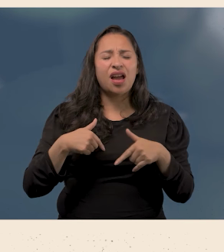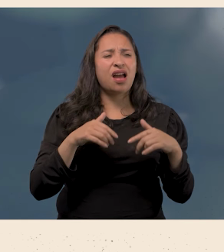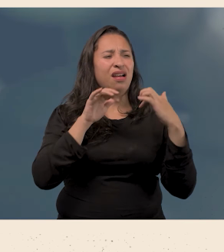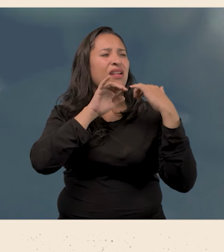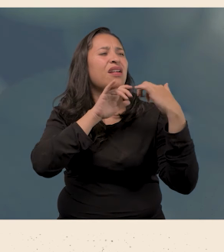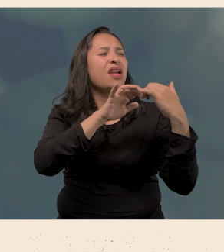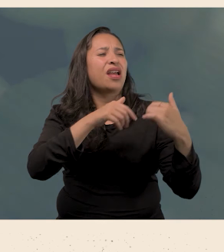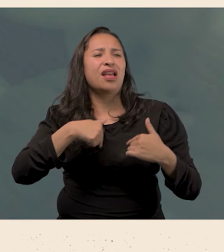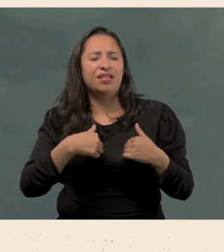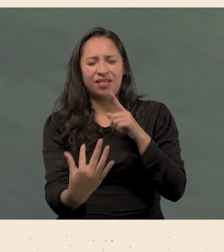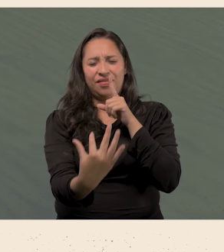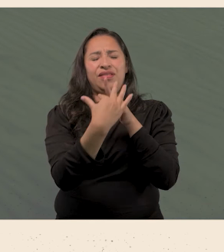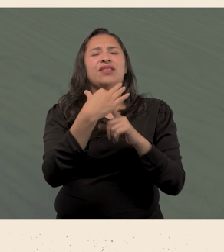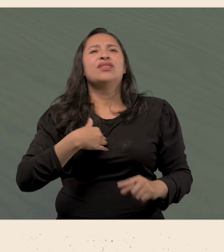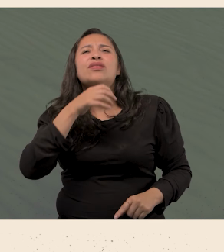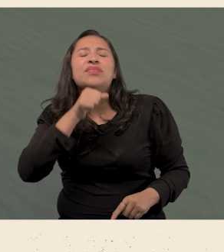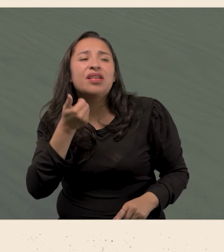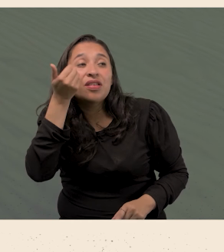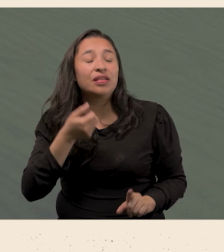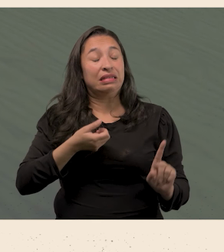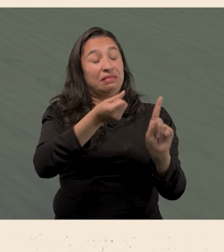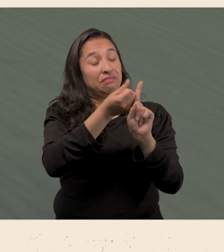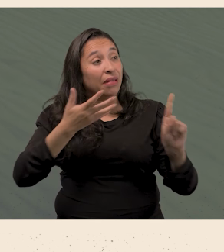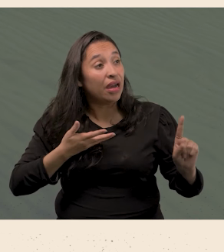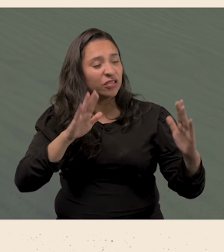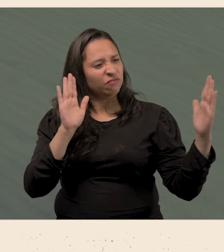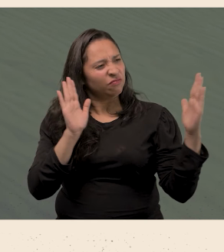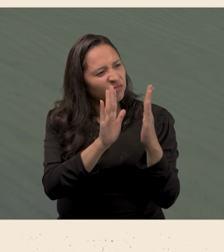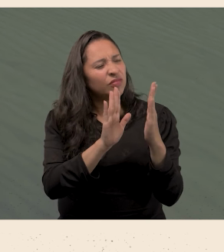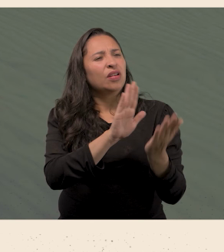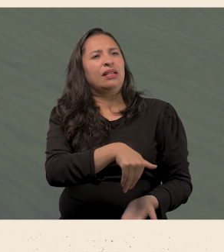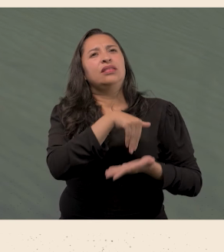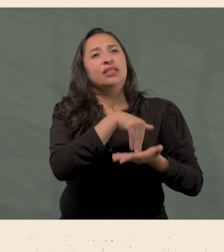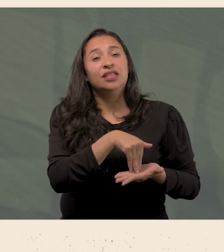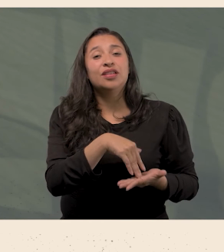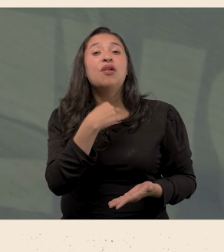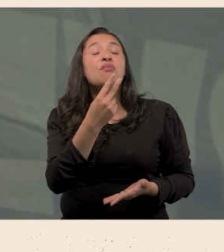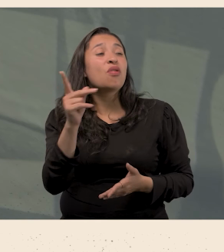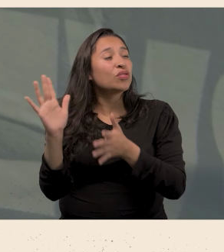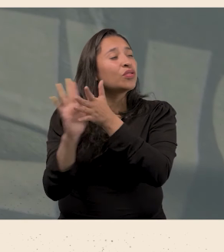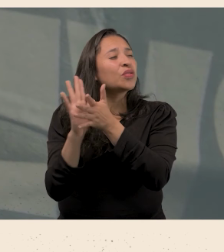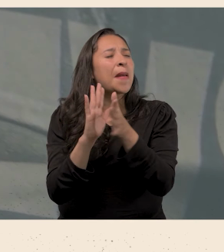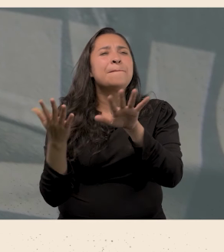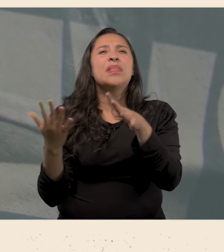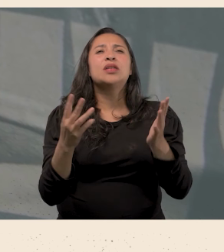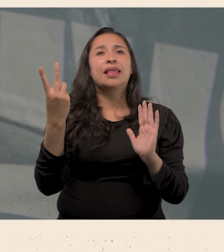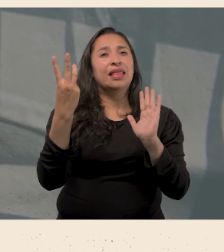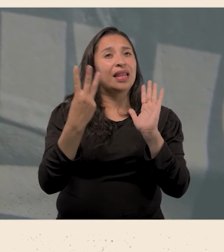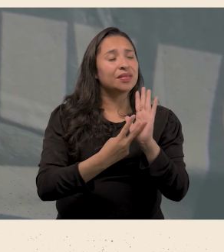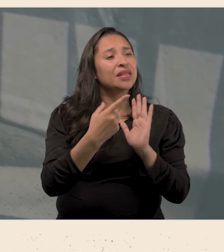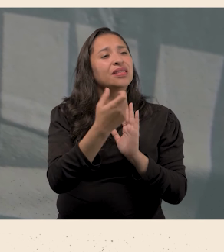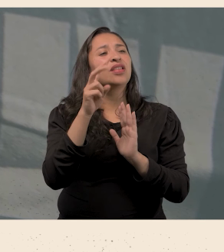en la guerra. Los impactos, afrontamientos y resistencias que sus voces nos narran son las de alrededor